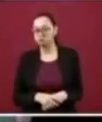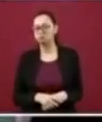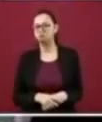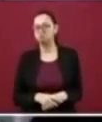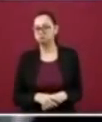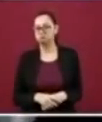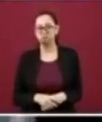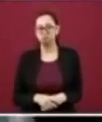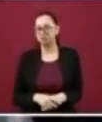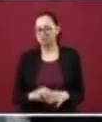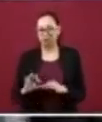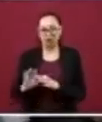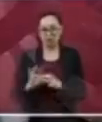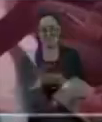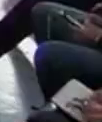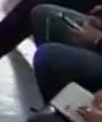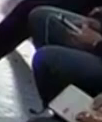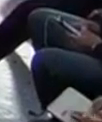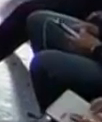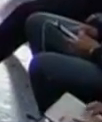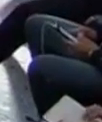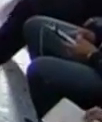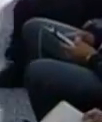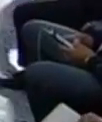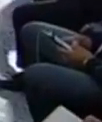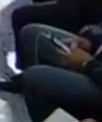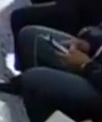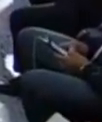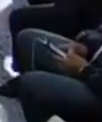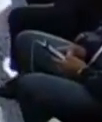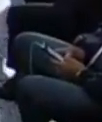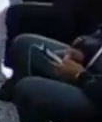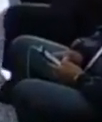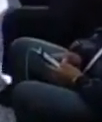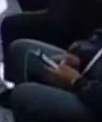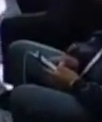Badiraguato es un pueblo con historia,